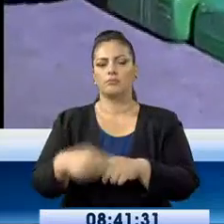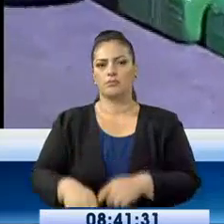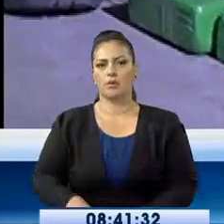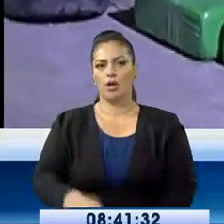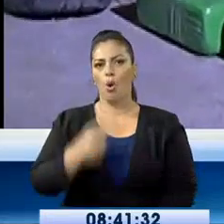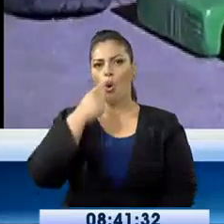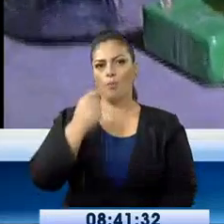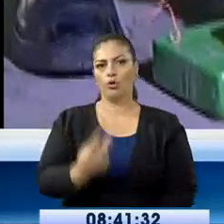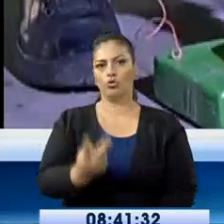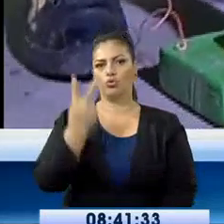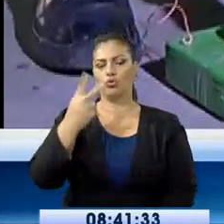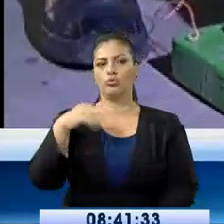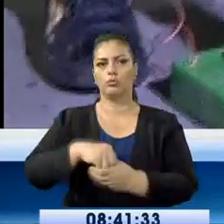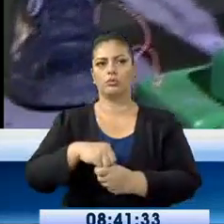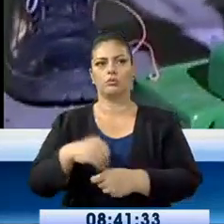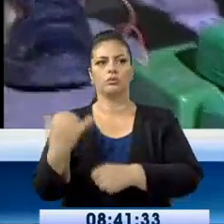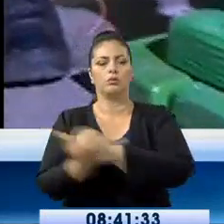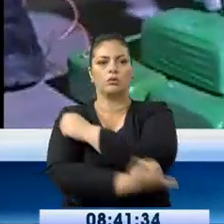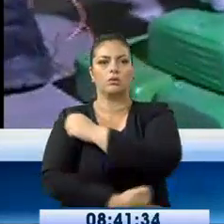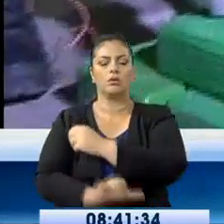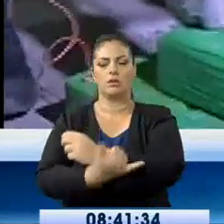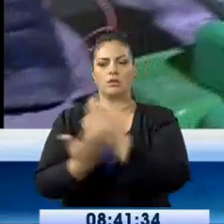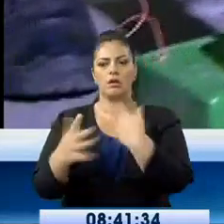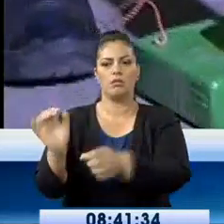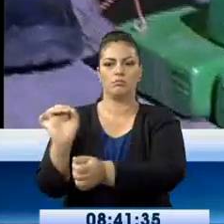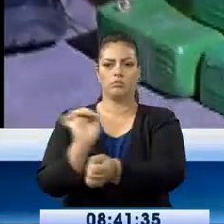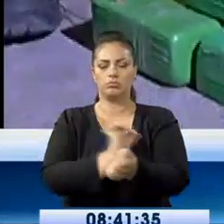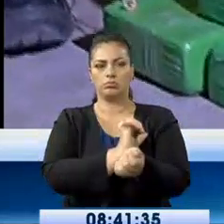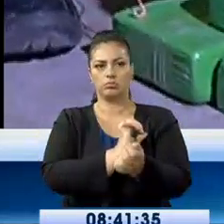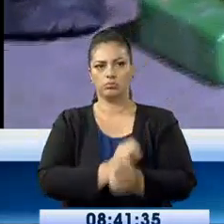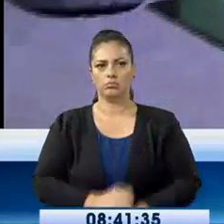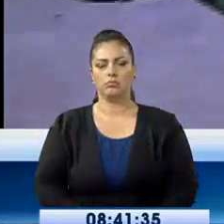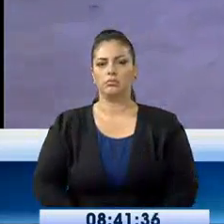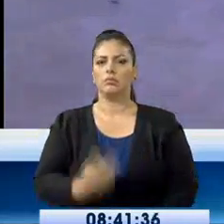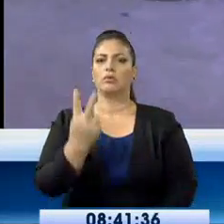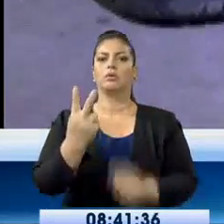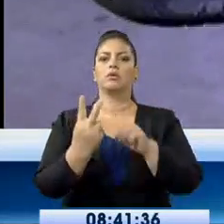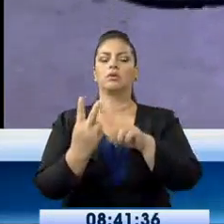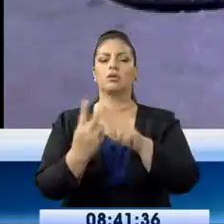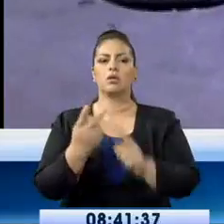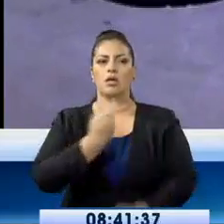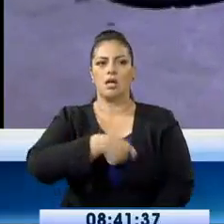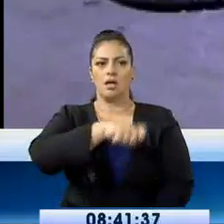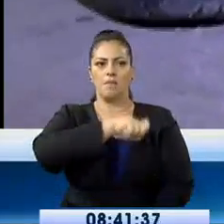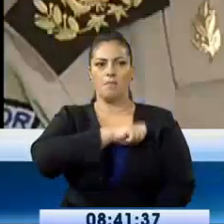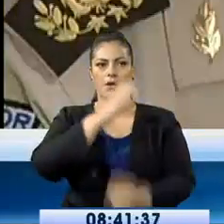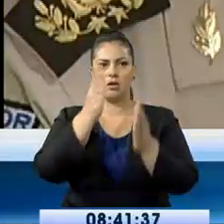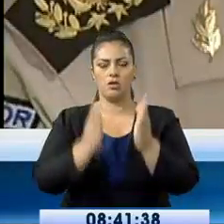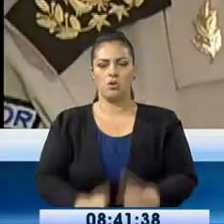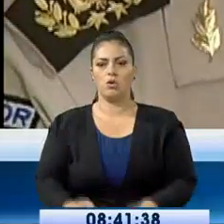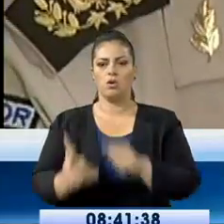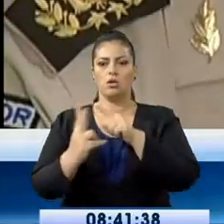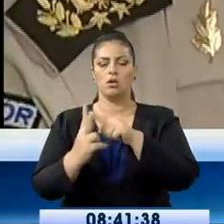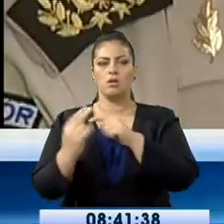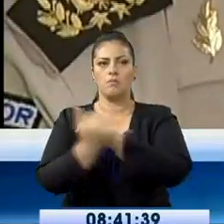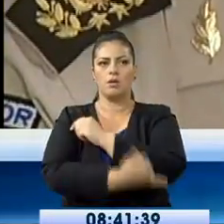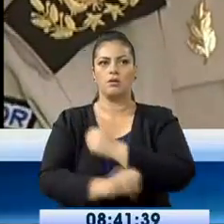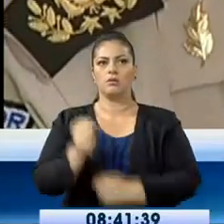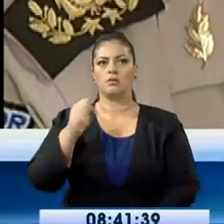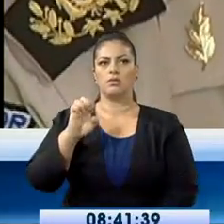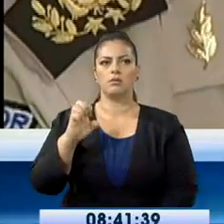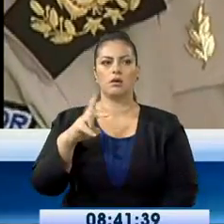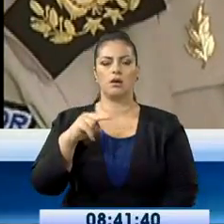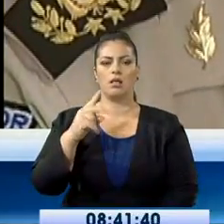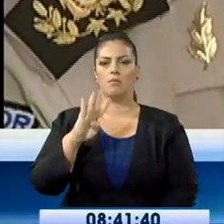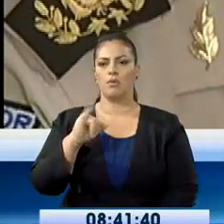fueron detenidos durante el allanamiento. Uno de nacionalidad española, otro ciudadano de nacionalidad serbia. Bueno, tenemos la información de que están desde el